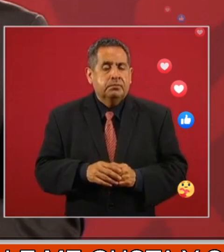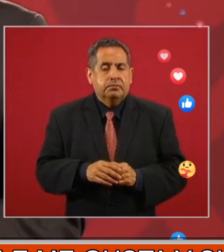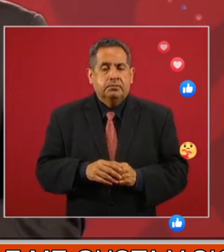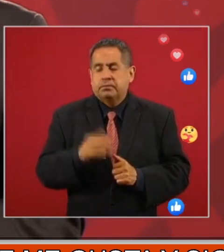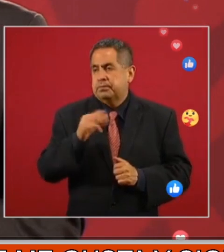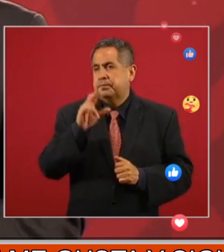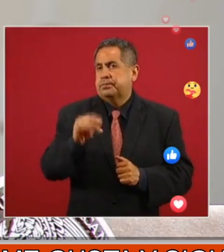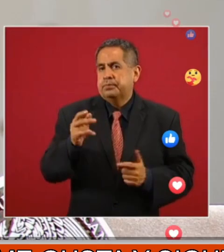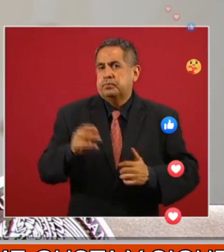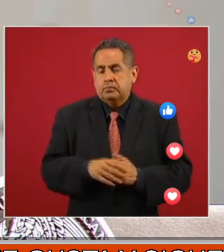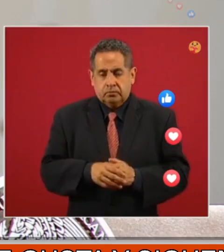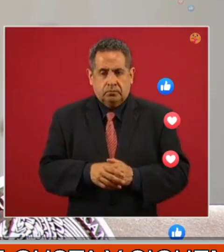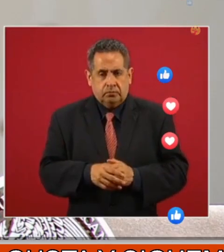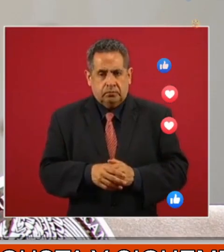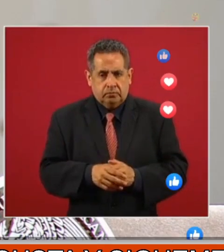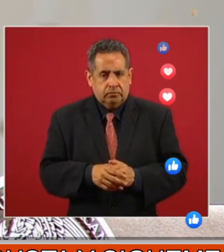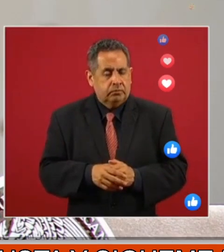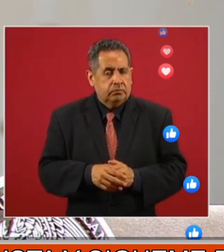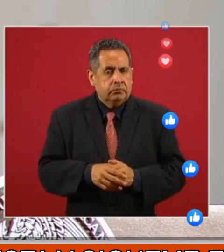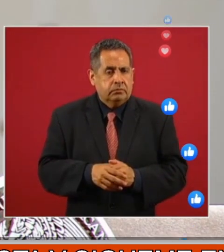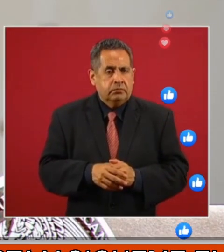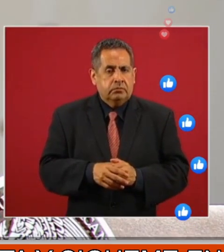no se